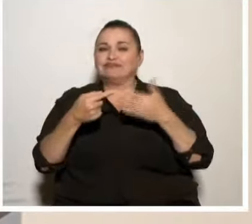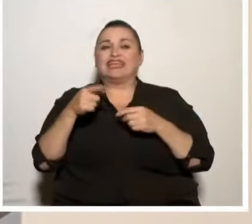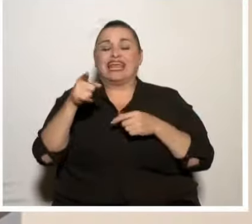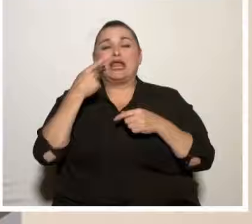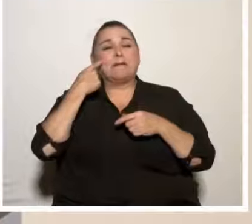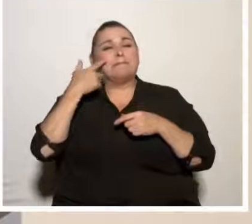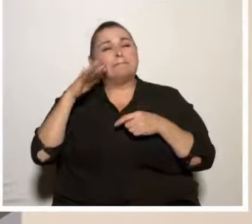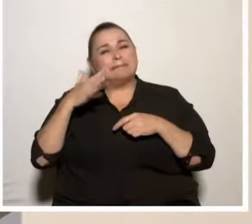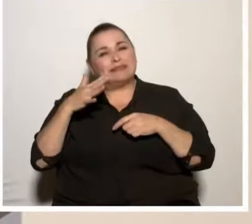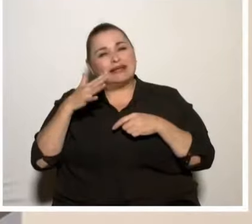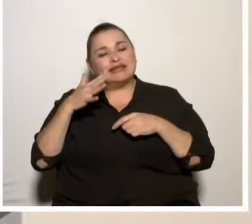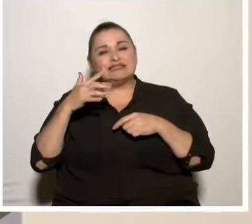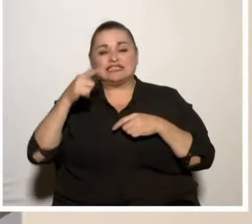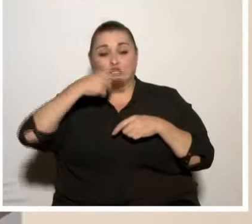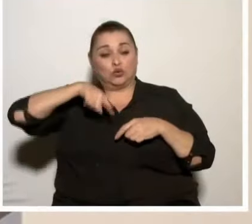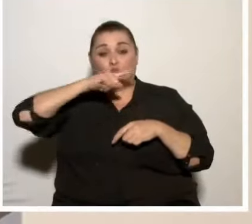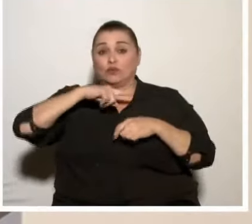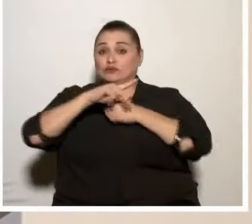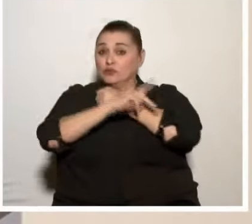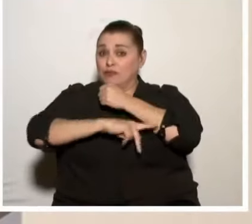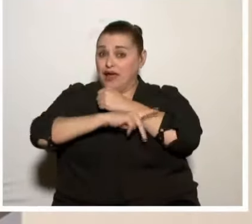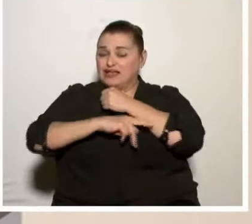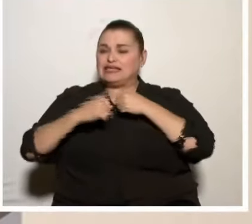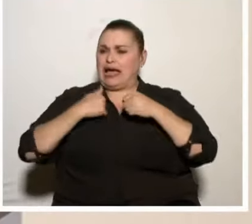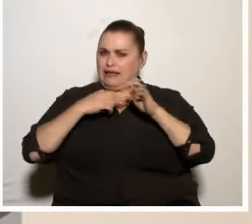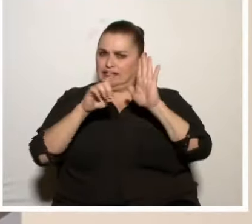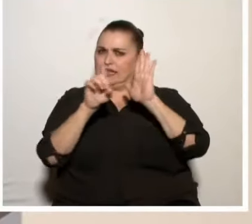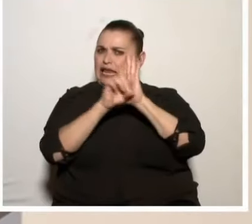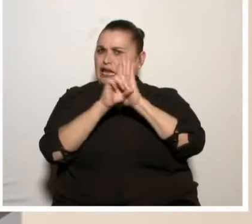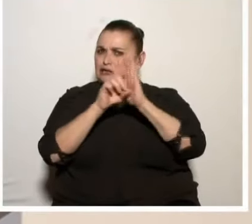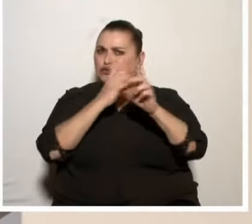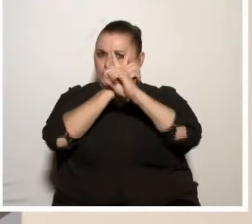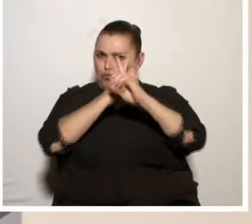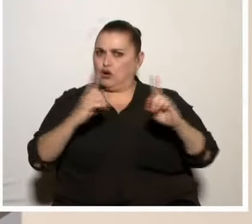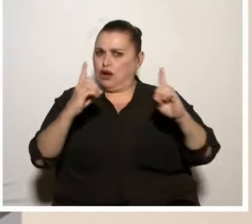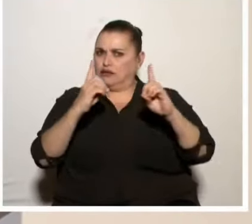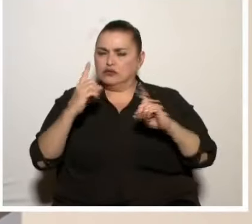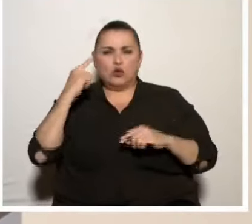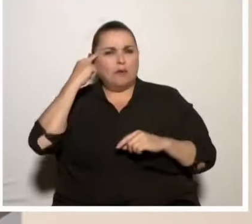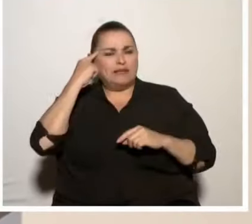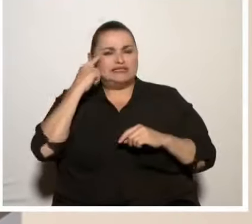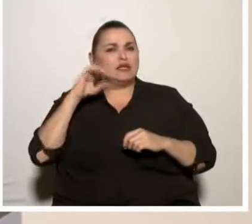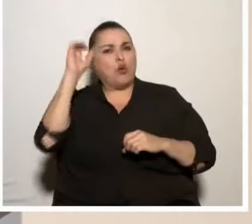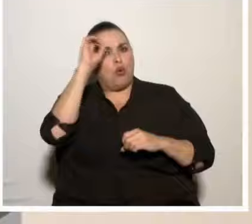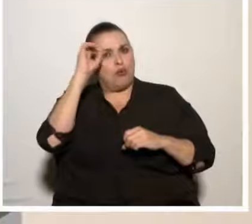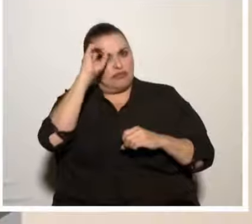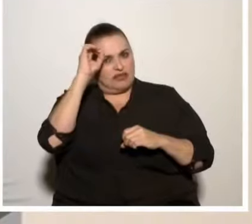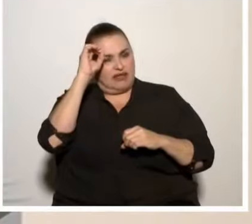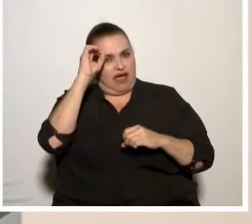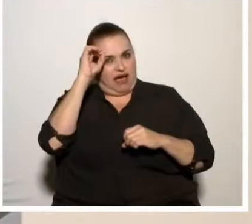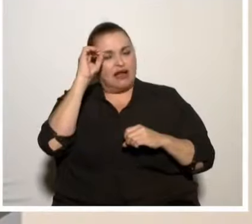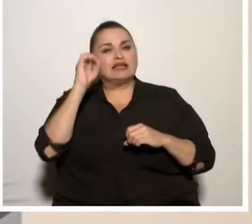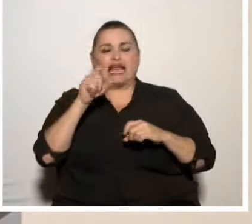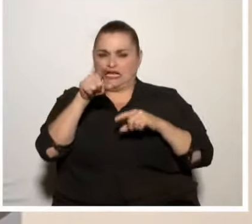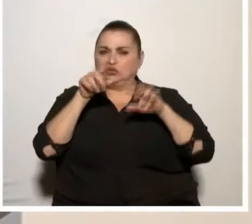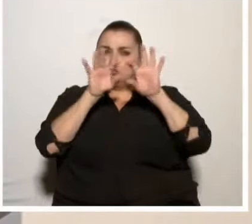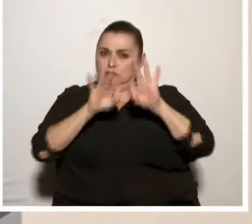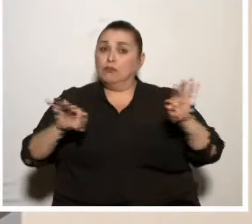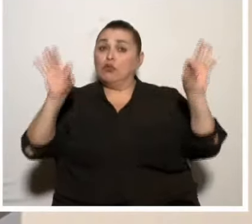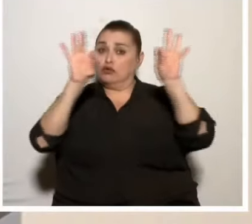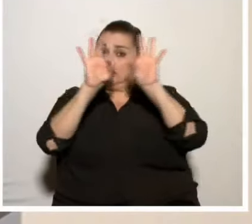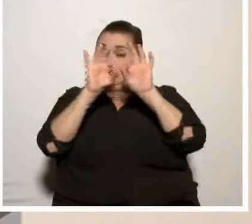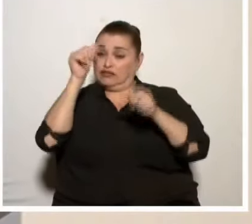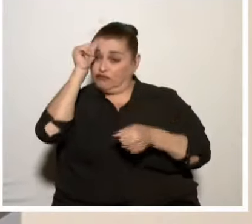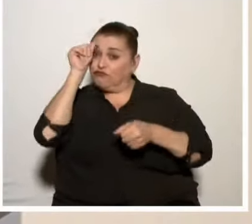que nos parece es que en nuestro país hay un derecho democrático a pensar y a opinar, y eso es muy importante. Y le